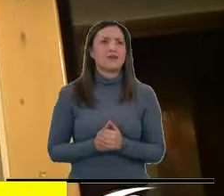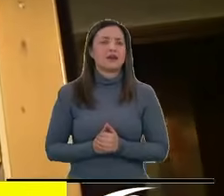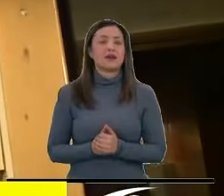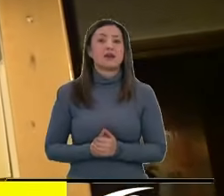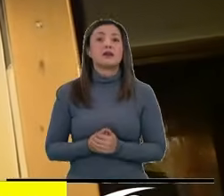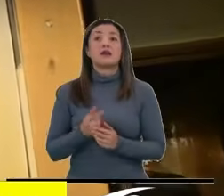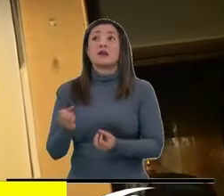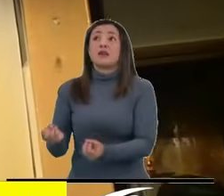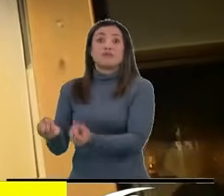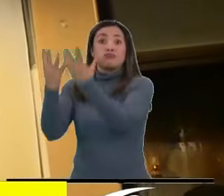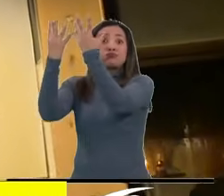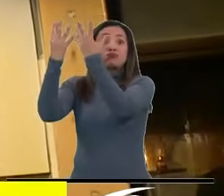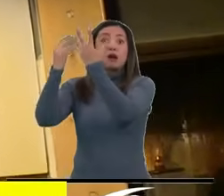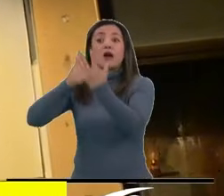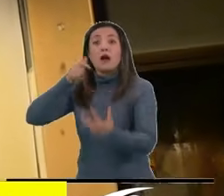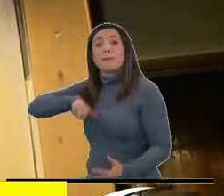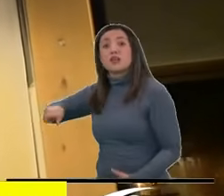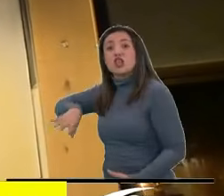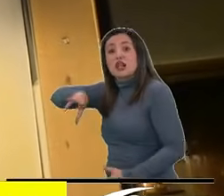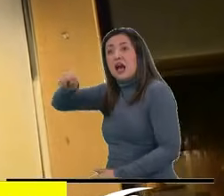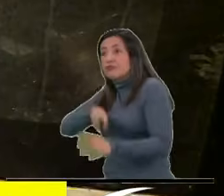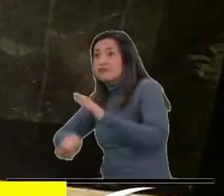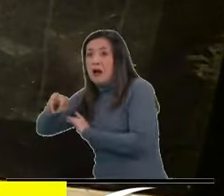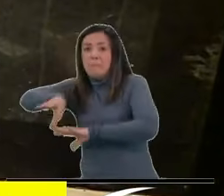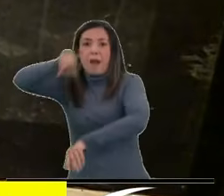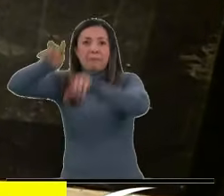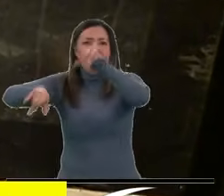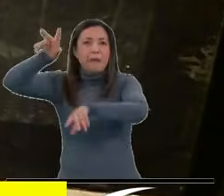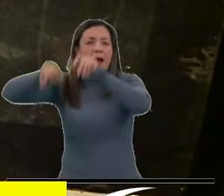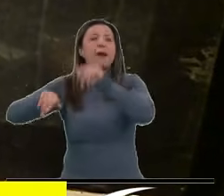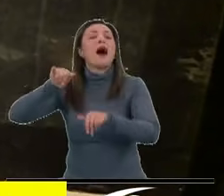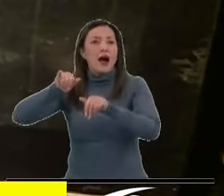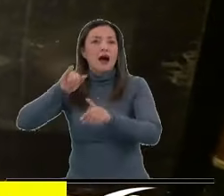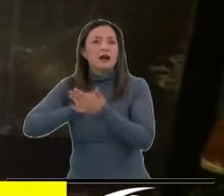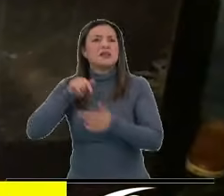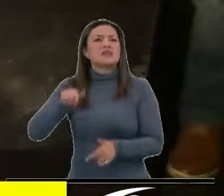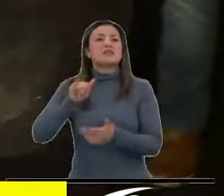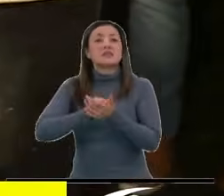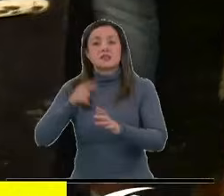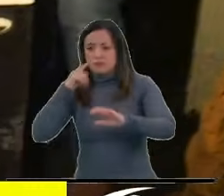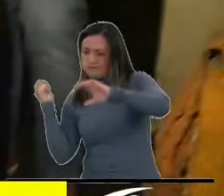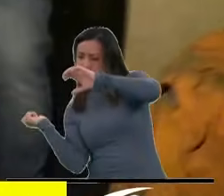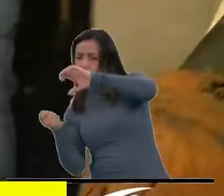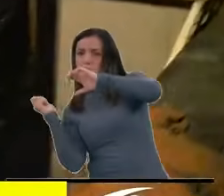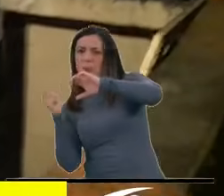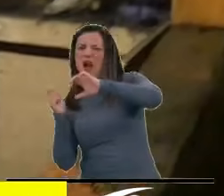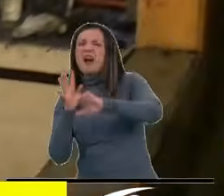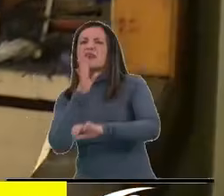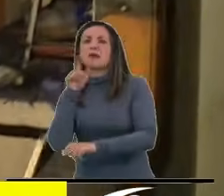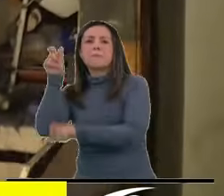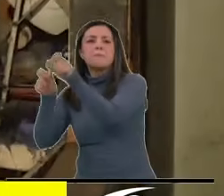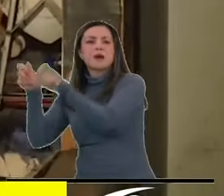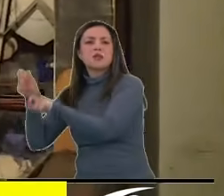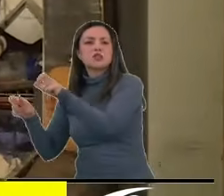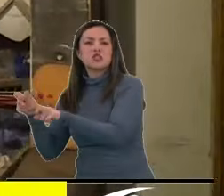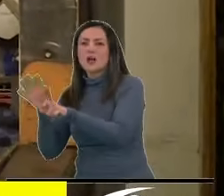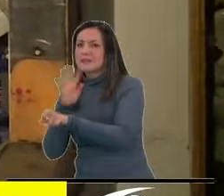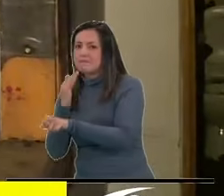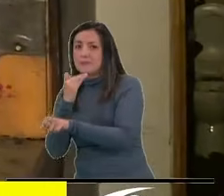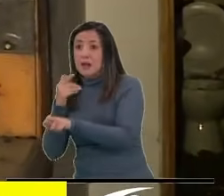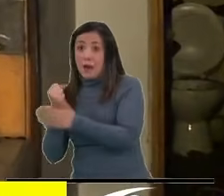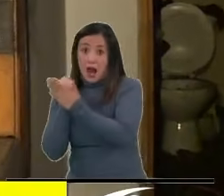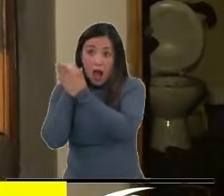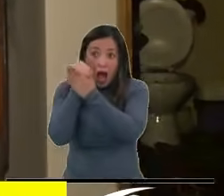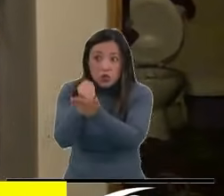no quemó el fuego se lo llevaron los ladrones. Y este gigantesco hueco lo abrieron algunas personas y no para salvar